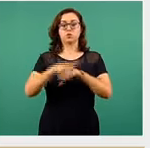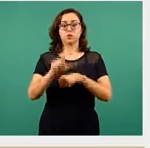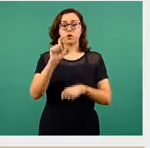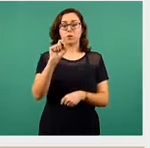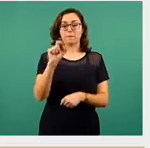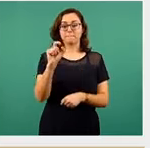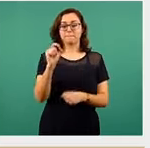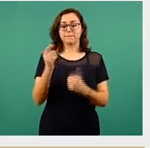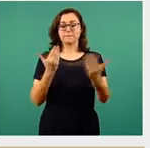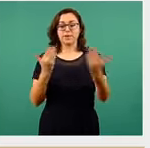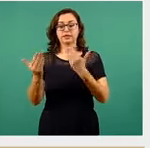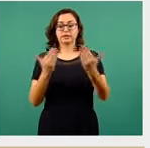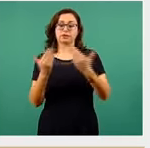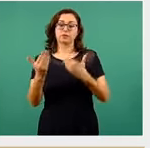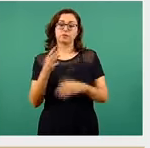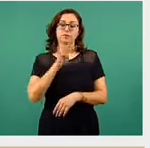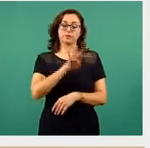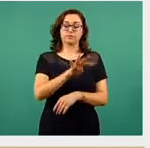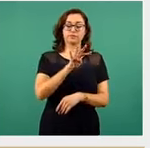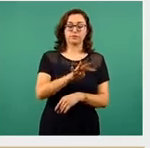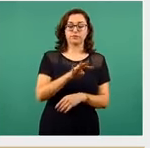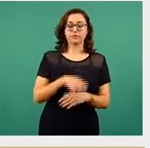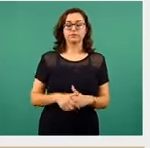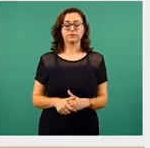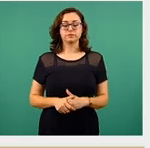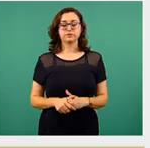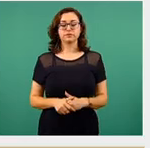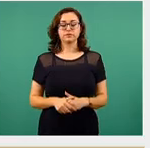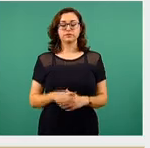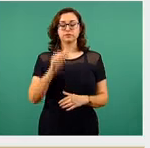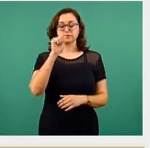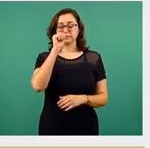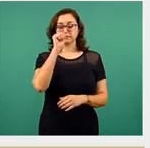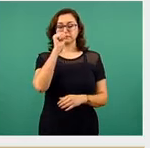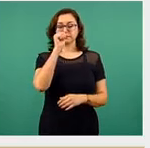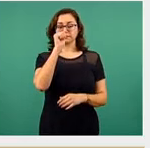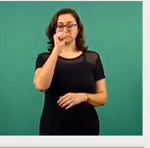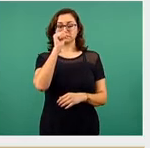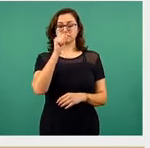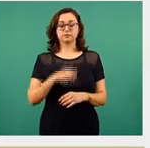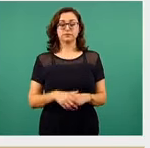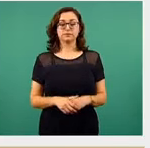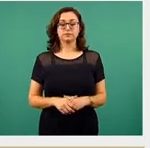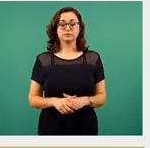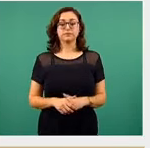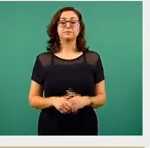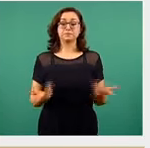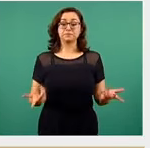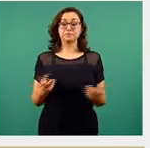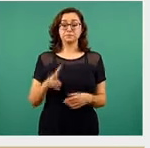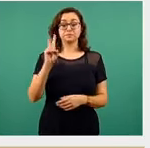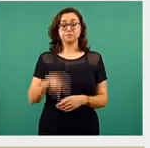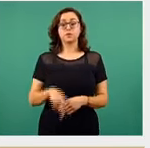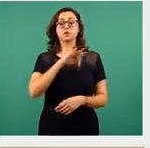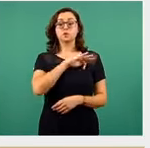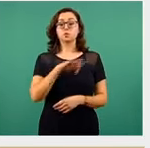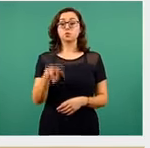comparación con la semana 19. Y como comenta el doctor López-Gatell, en efecto,